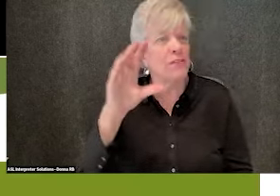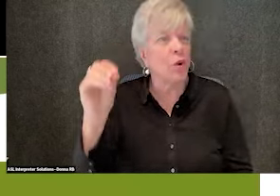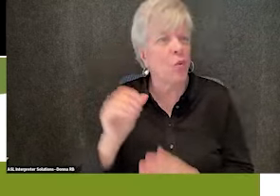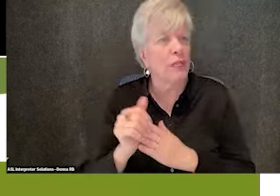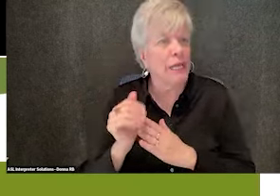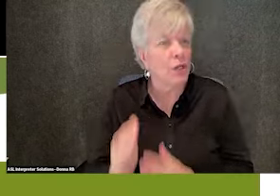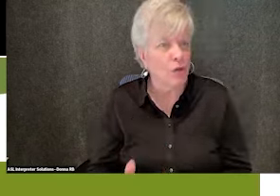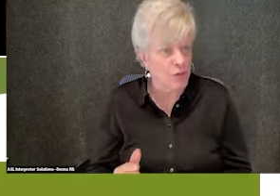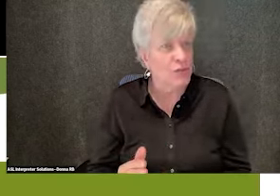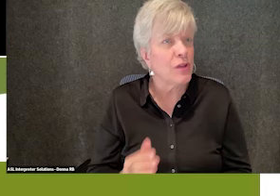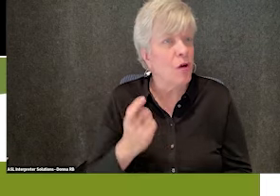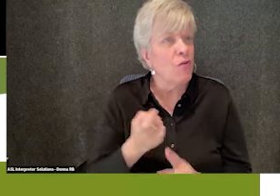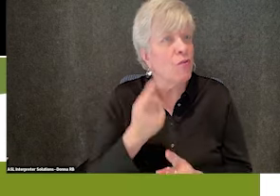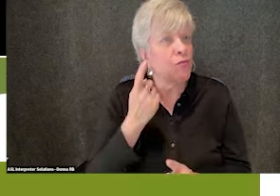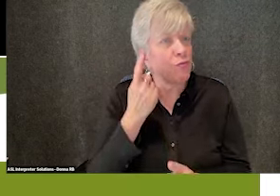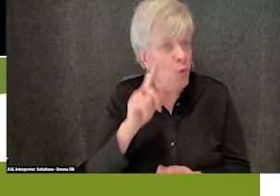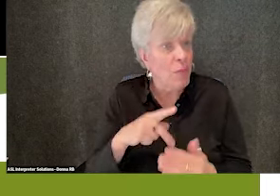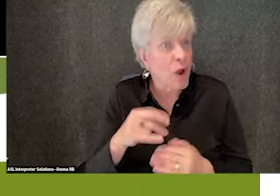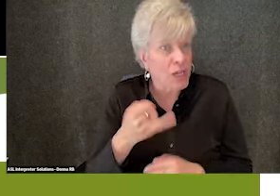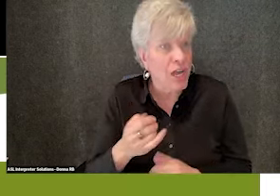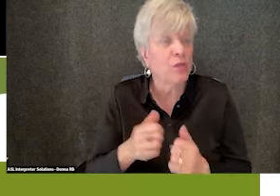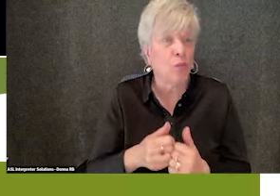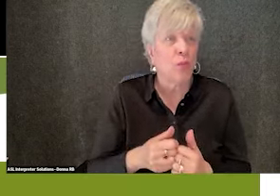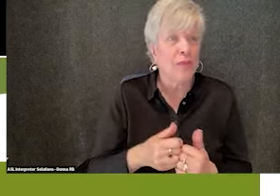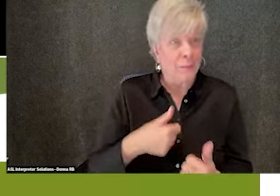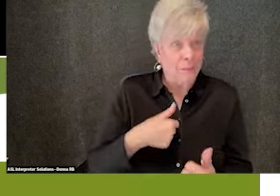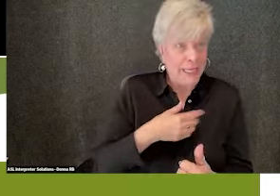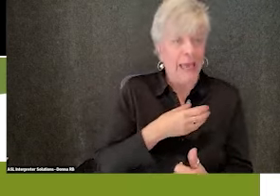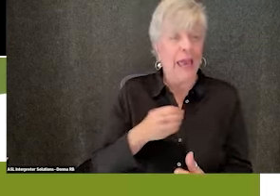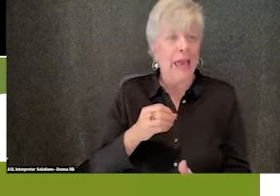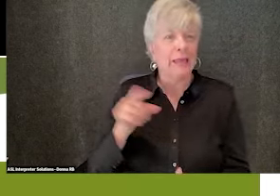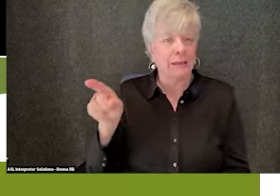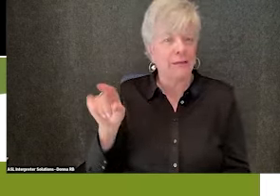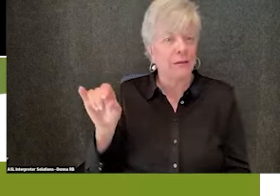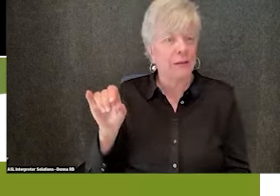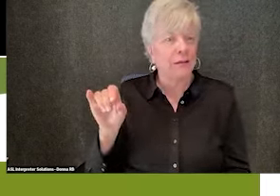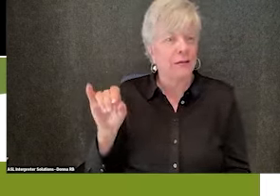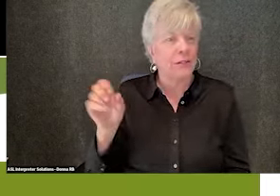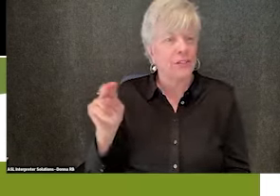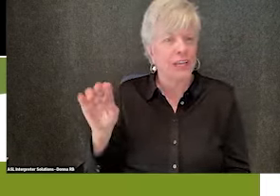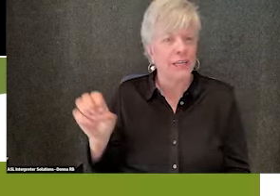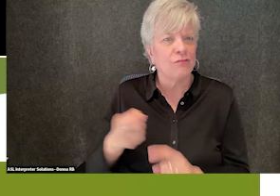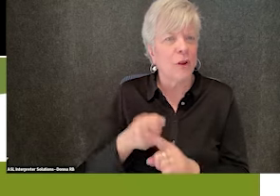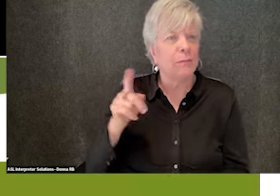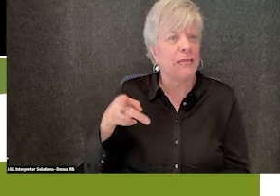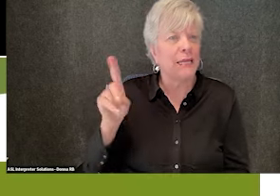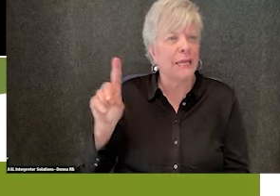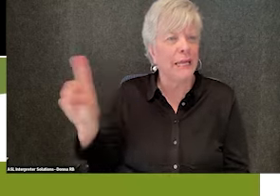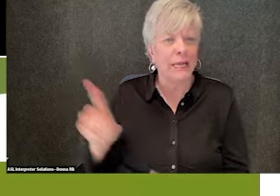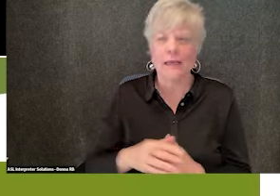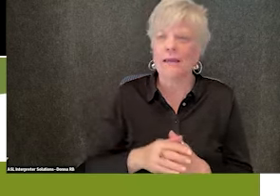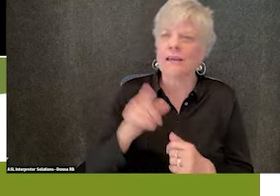Hola, yo soy William, soy de Oregon, Wisconsin. Yo soy embajador de la